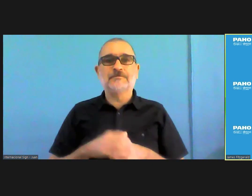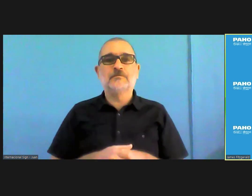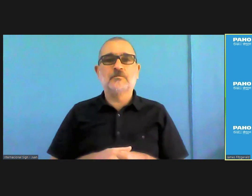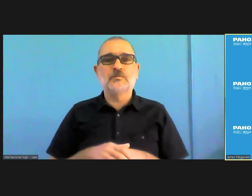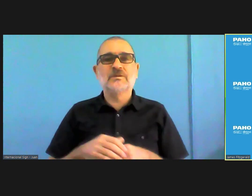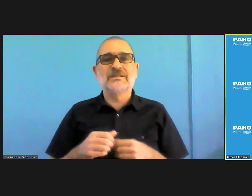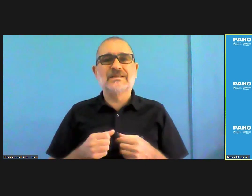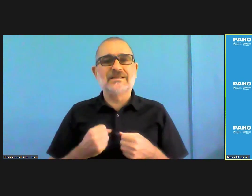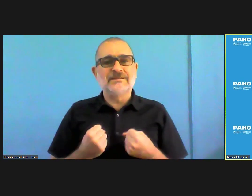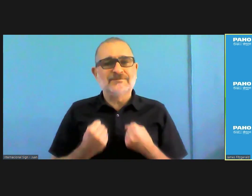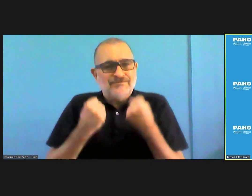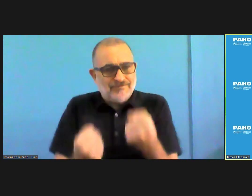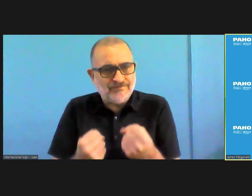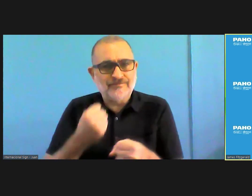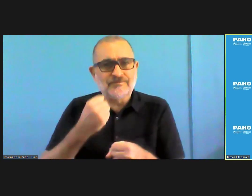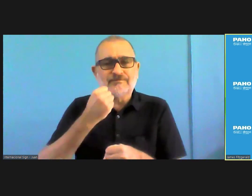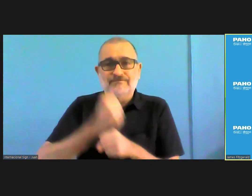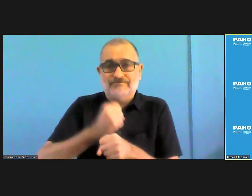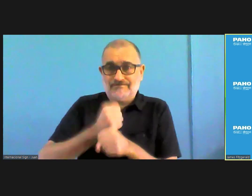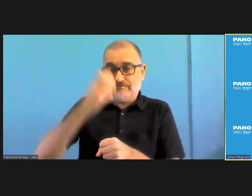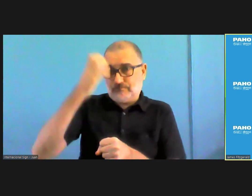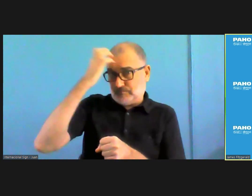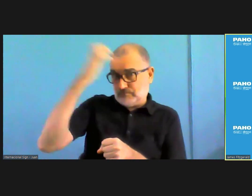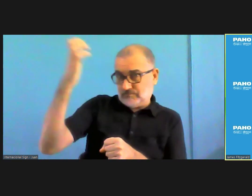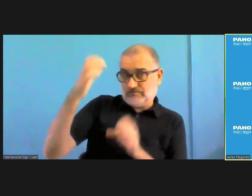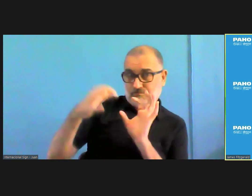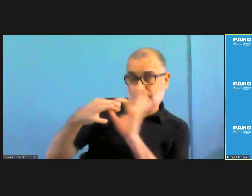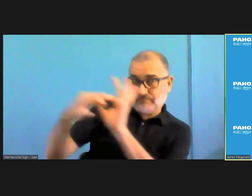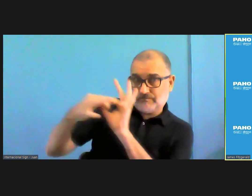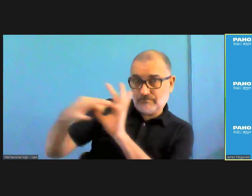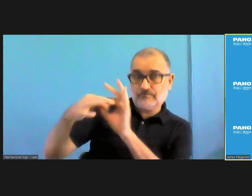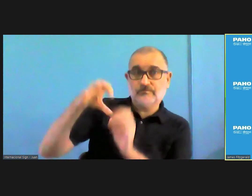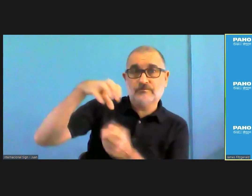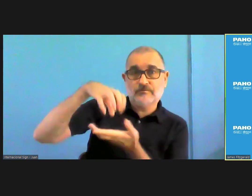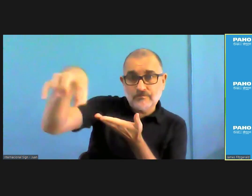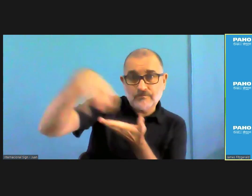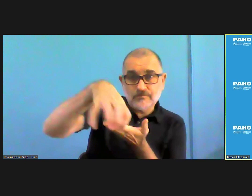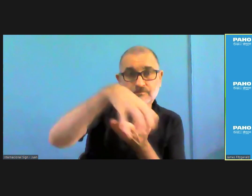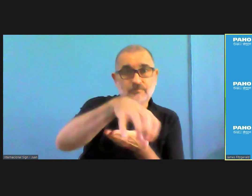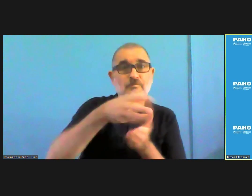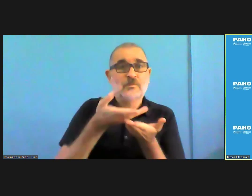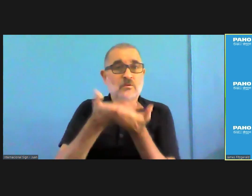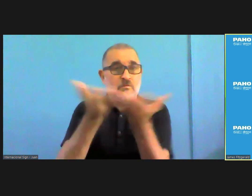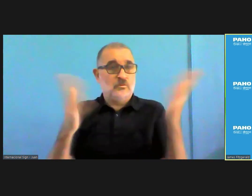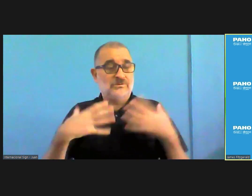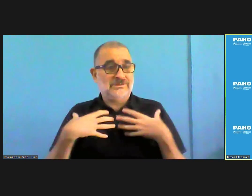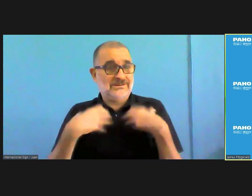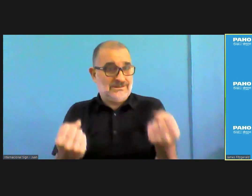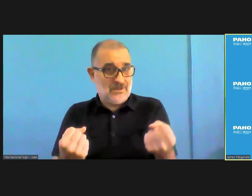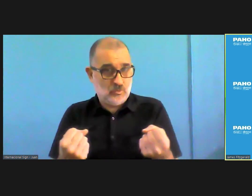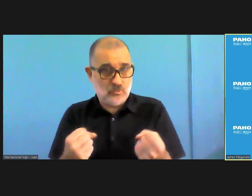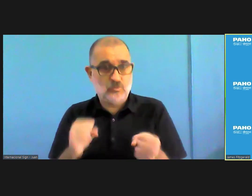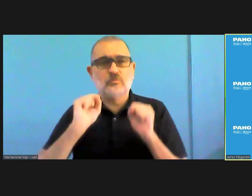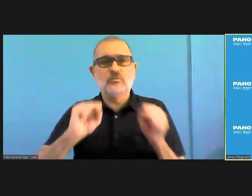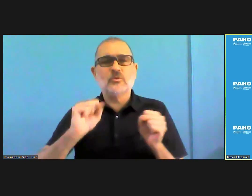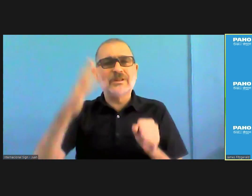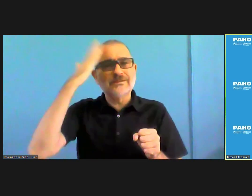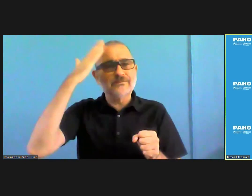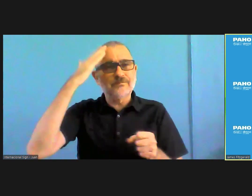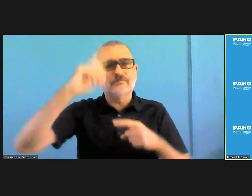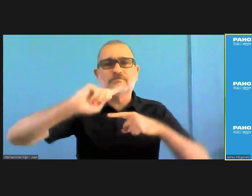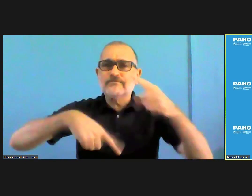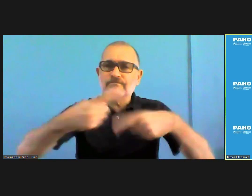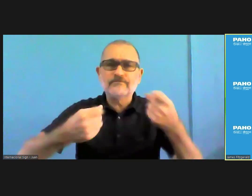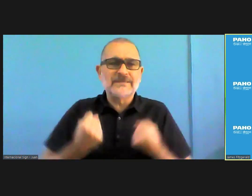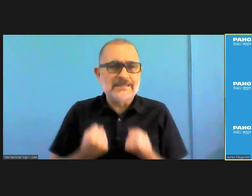y diseñar y fortalecer las estructuras institucionales que pueden facilitar la coordinación entre las intervenciones y programas de salud pública en